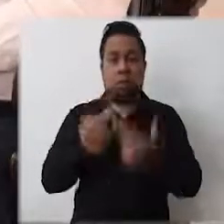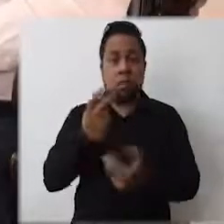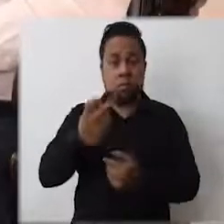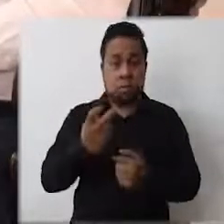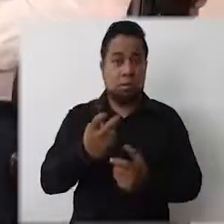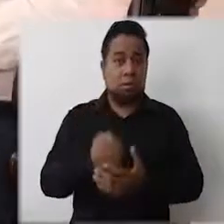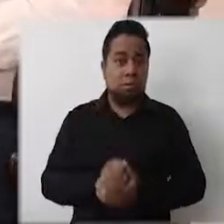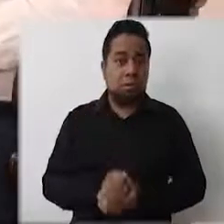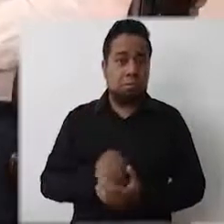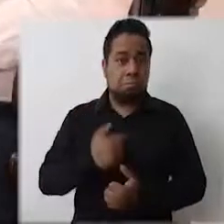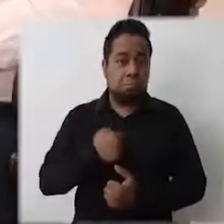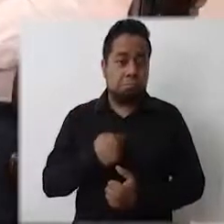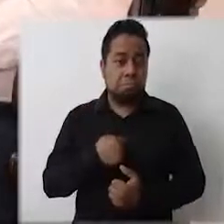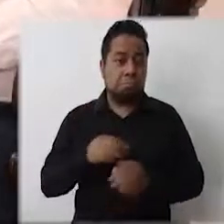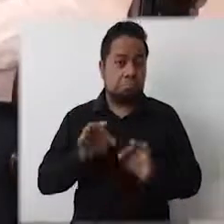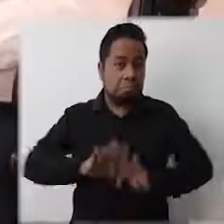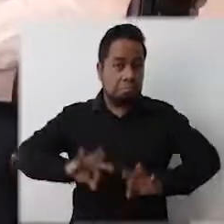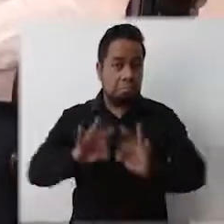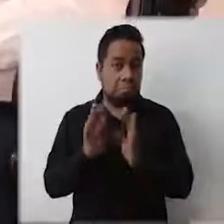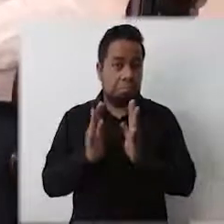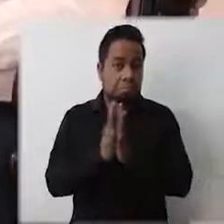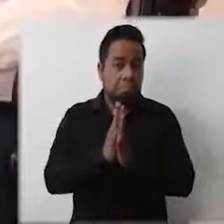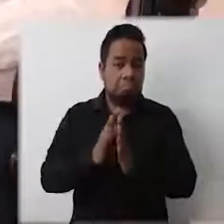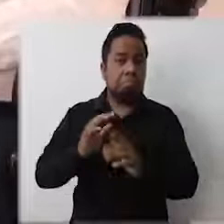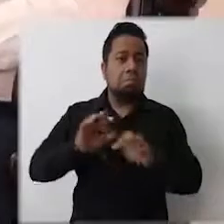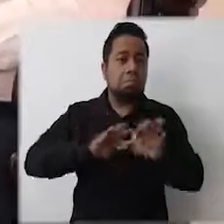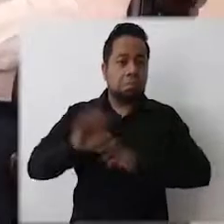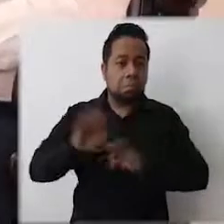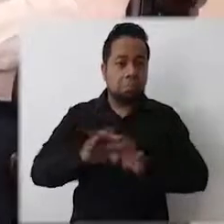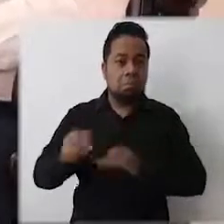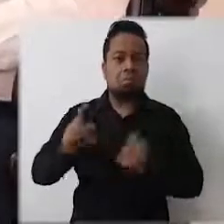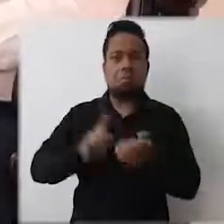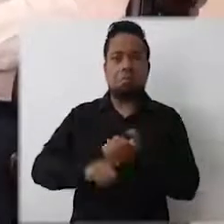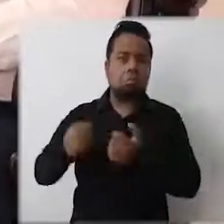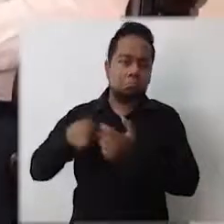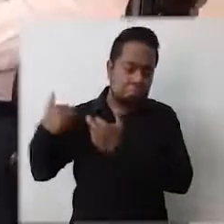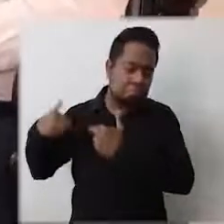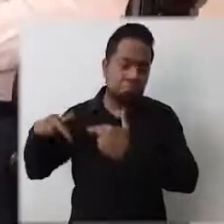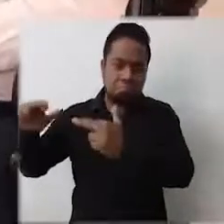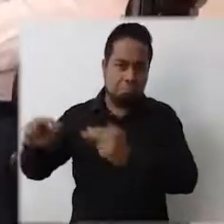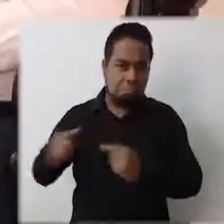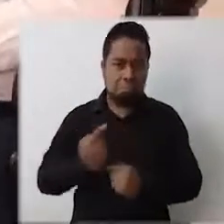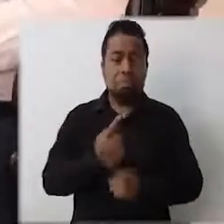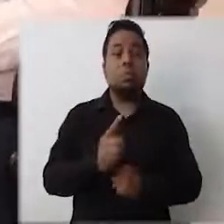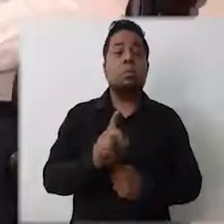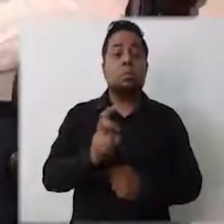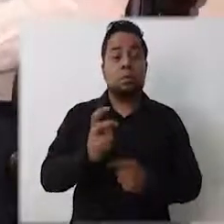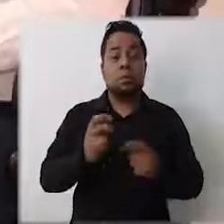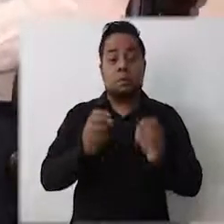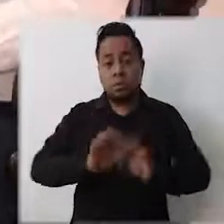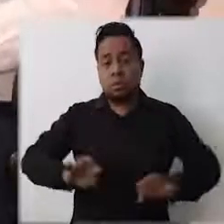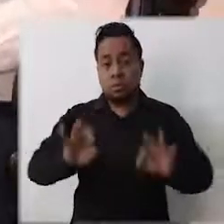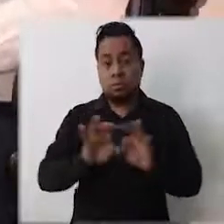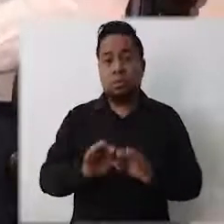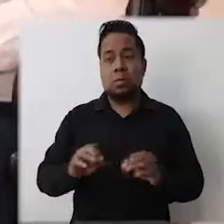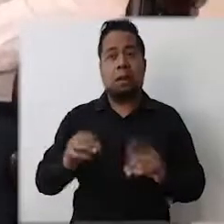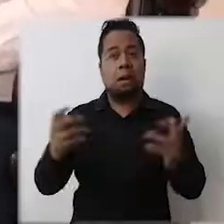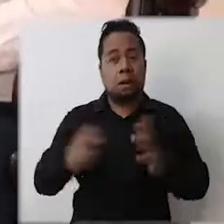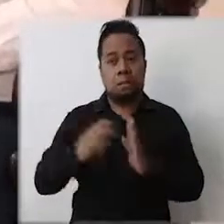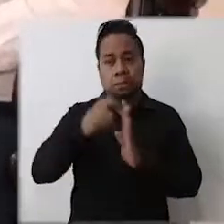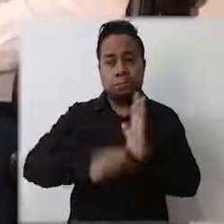en estos más de 40 días del inicio de sus funciones. De la misma manera, se fortalece